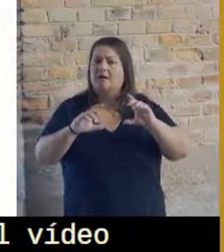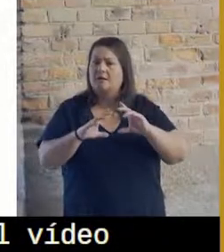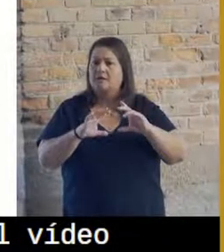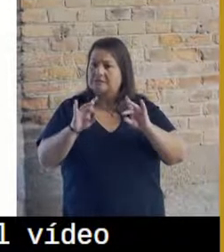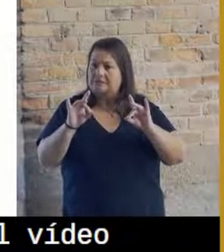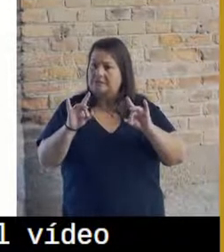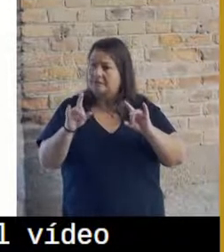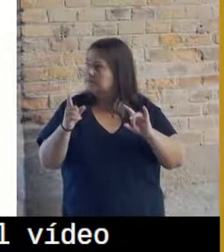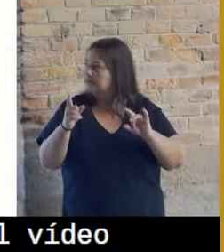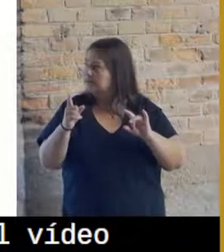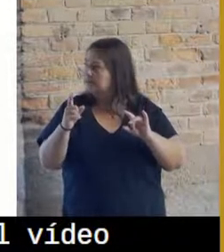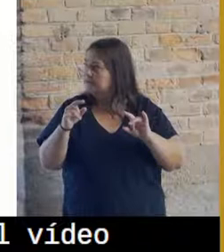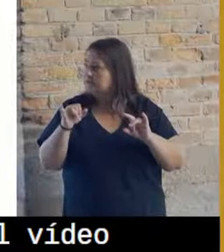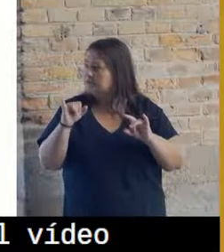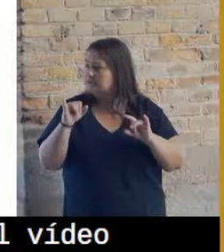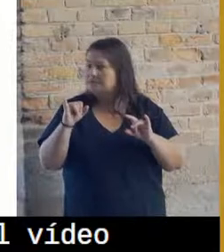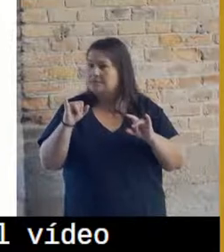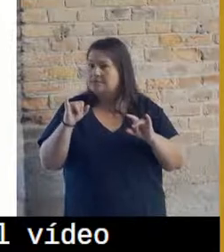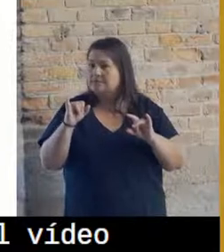Sí